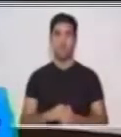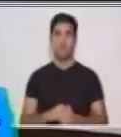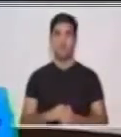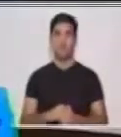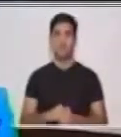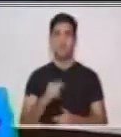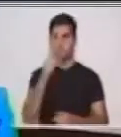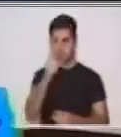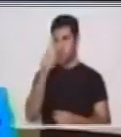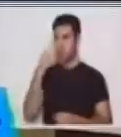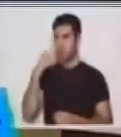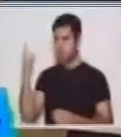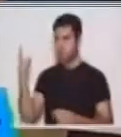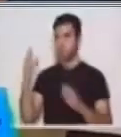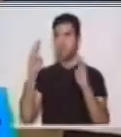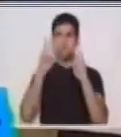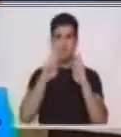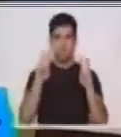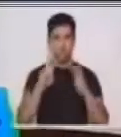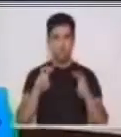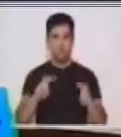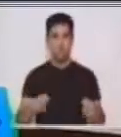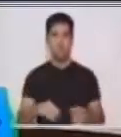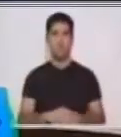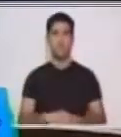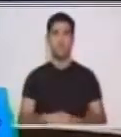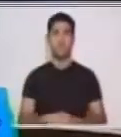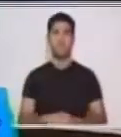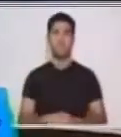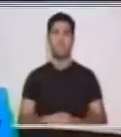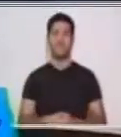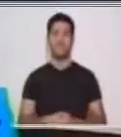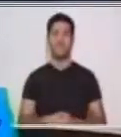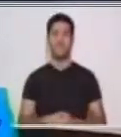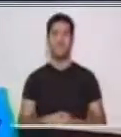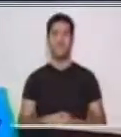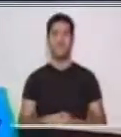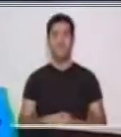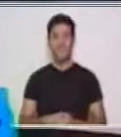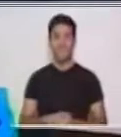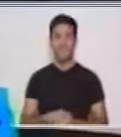que analices y que pienses cuántos tiene en total.